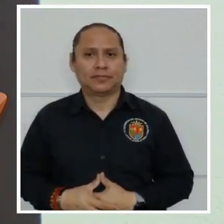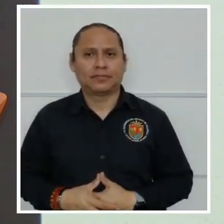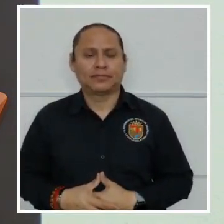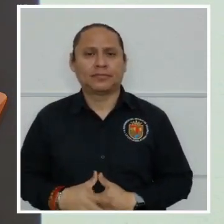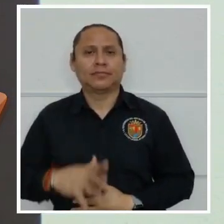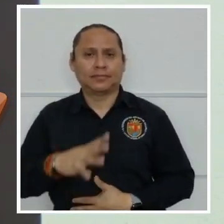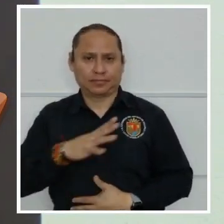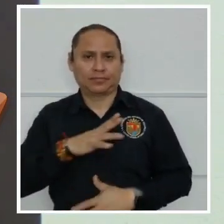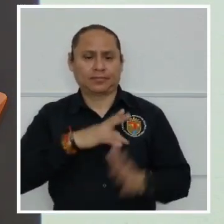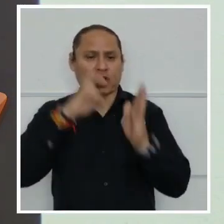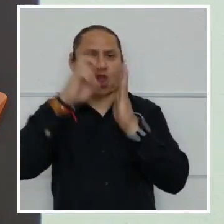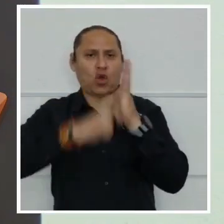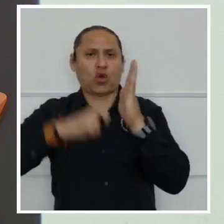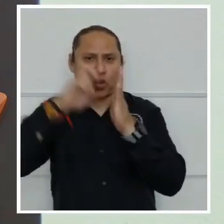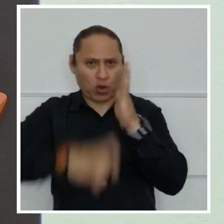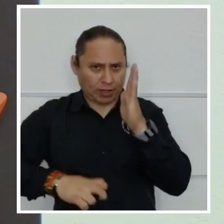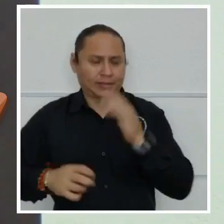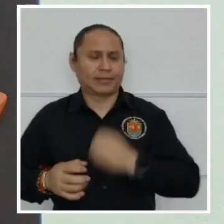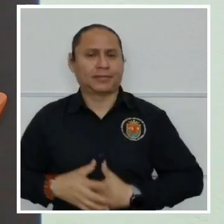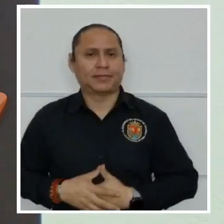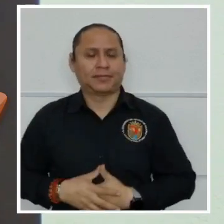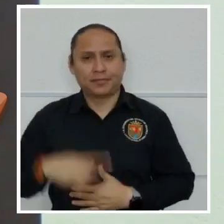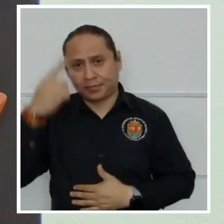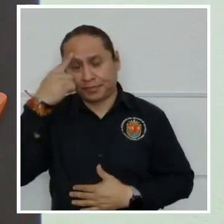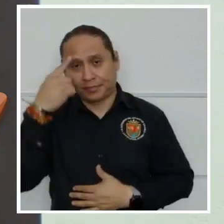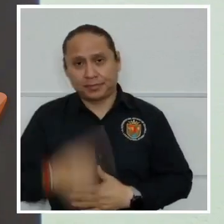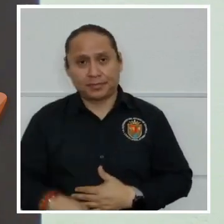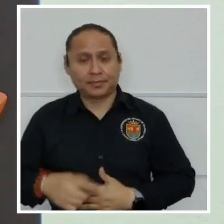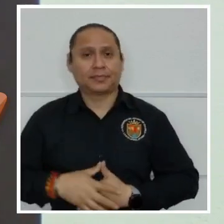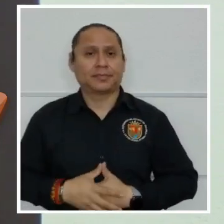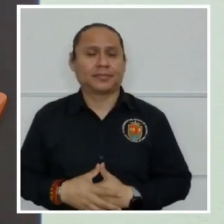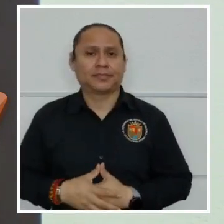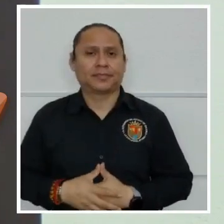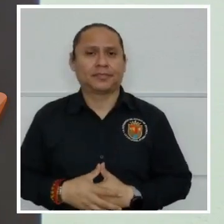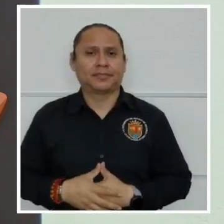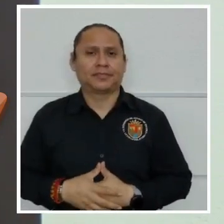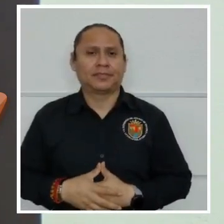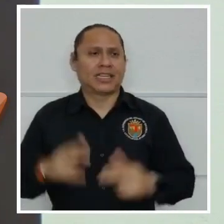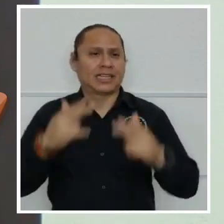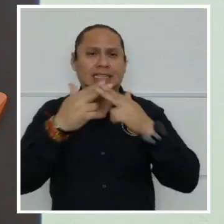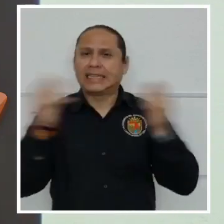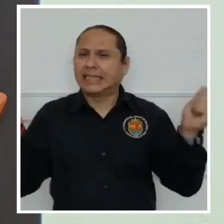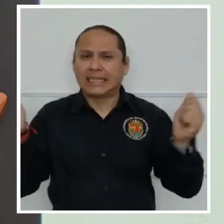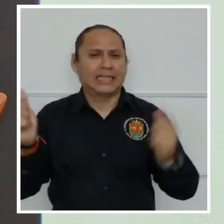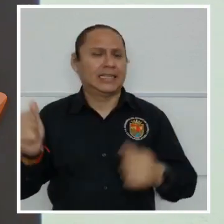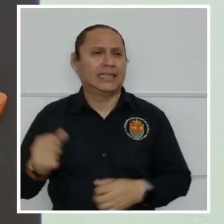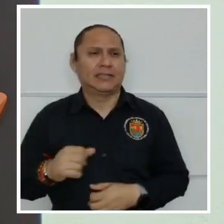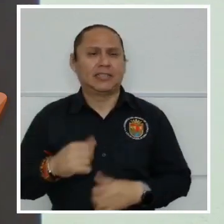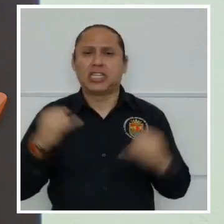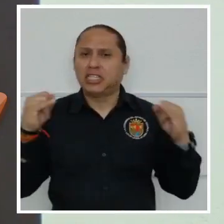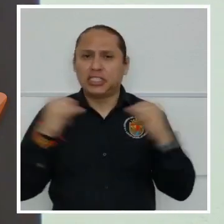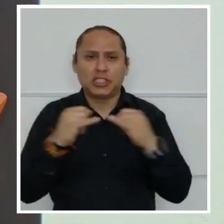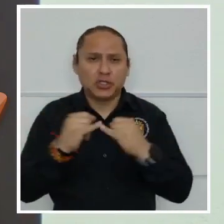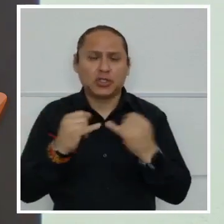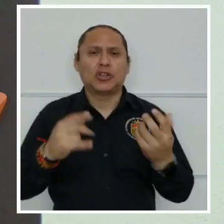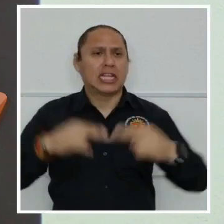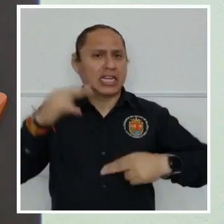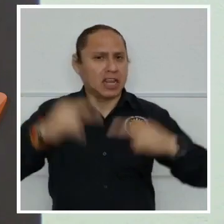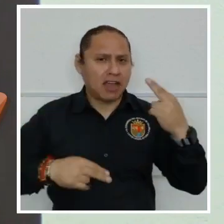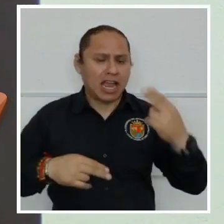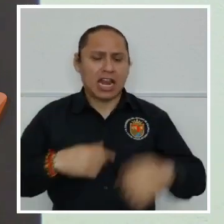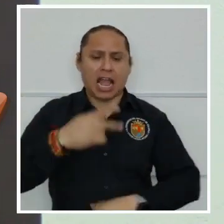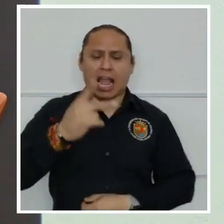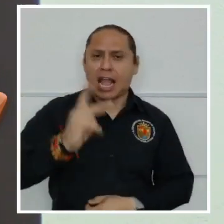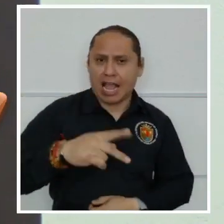hayan corregido la plana para que en ninguna escuela, del nivel que sea,